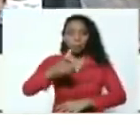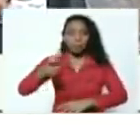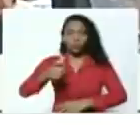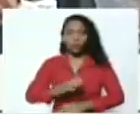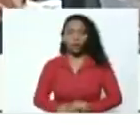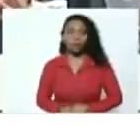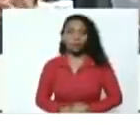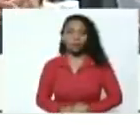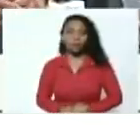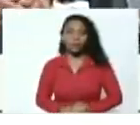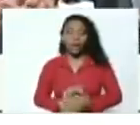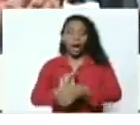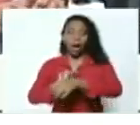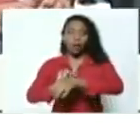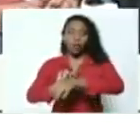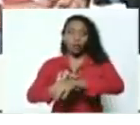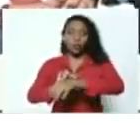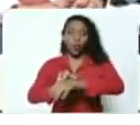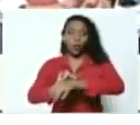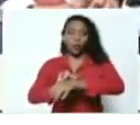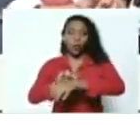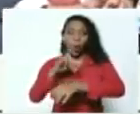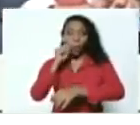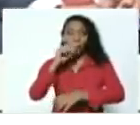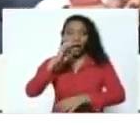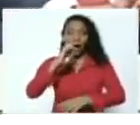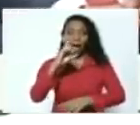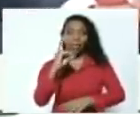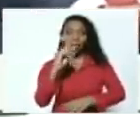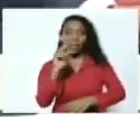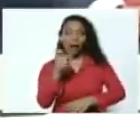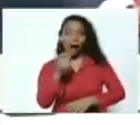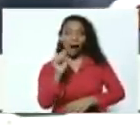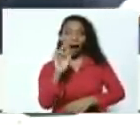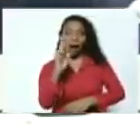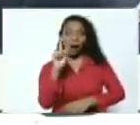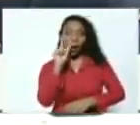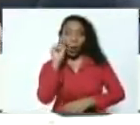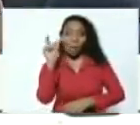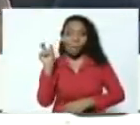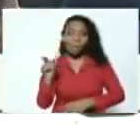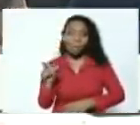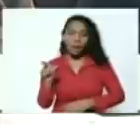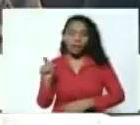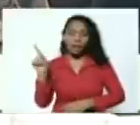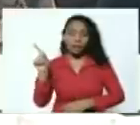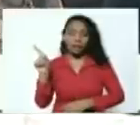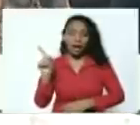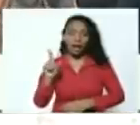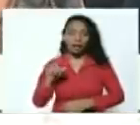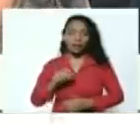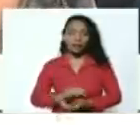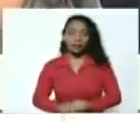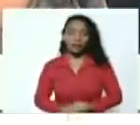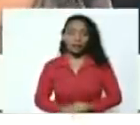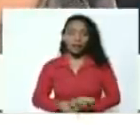Al doctor Edgar Gavidia Rodríguez, de Ruperto Lugo,